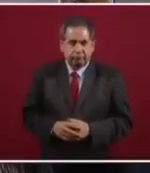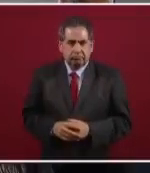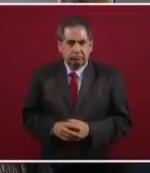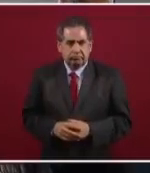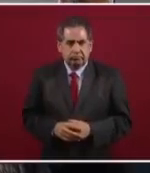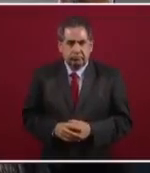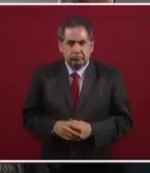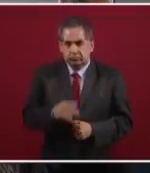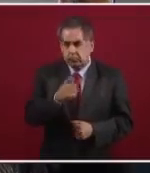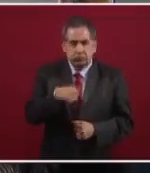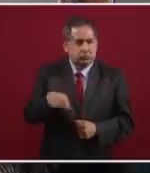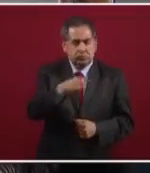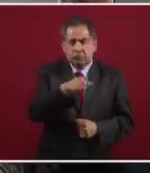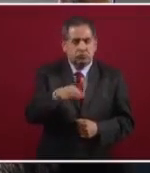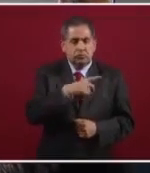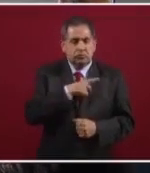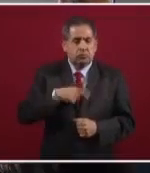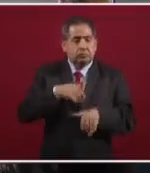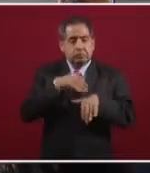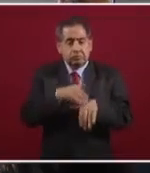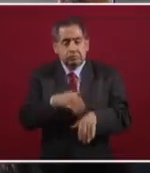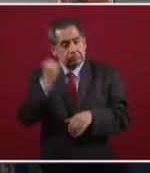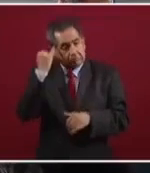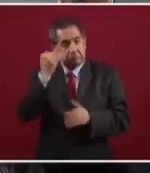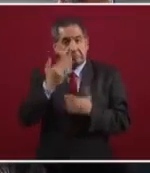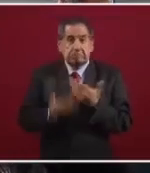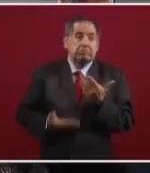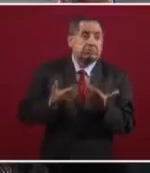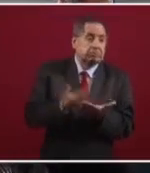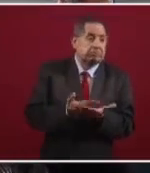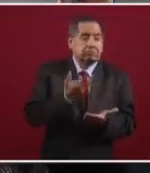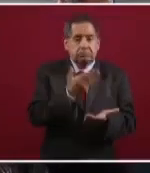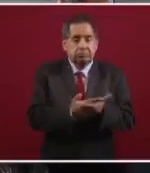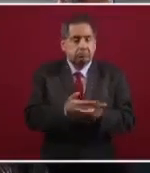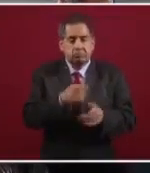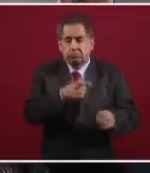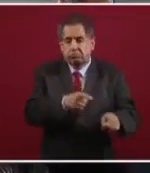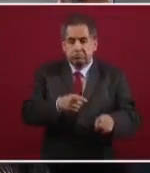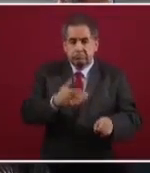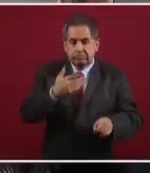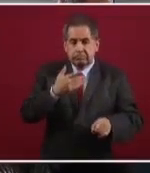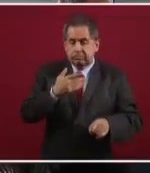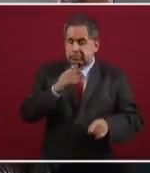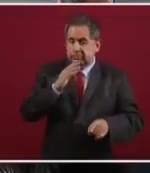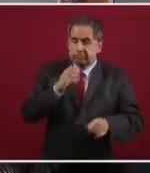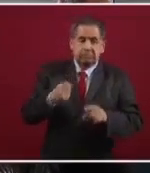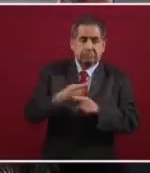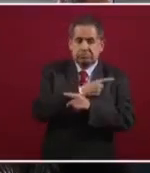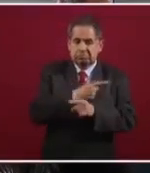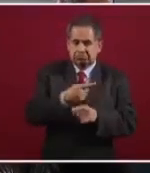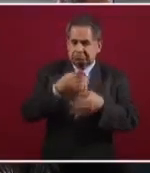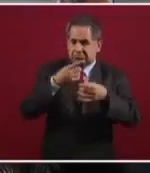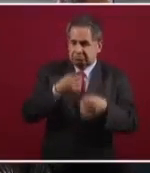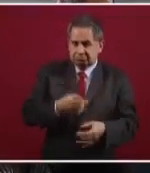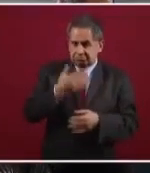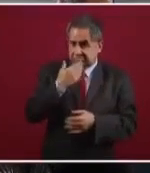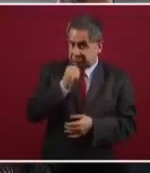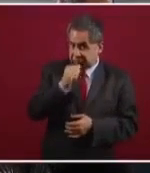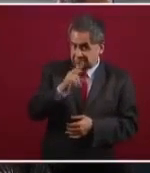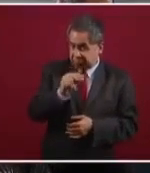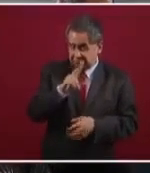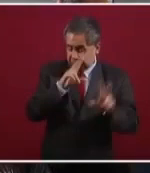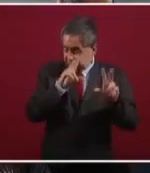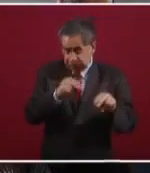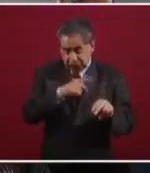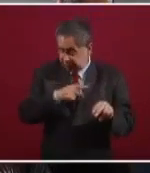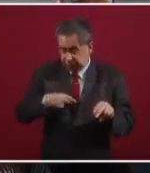Ustedes no tienen la obligación de escuchar propuestas indecorosas de nadie y, en el